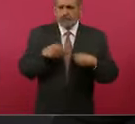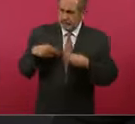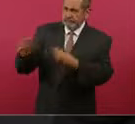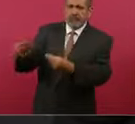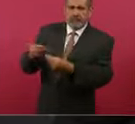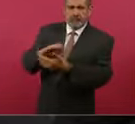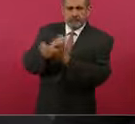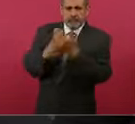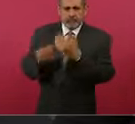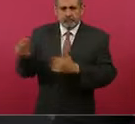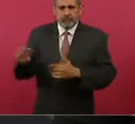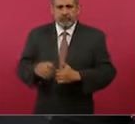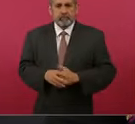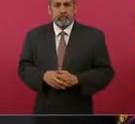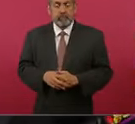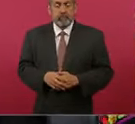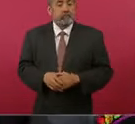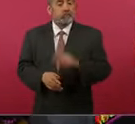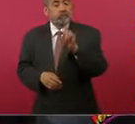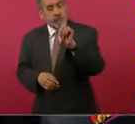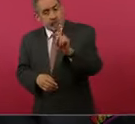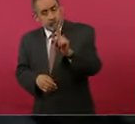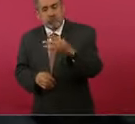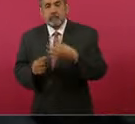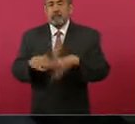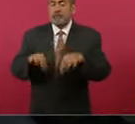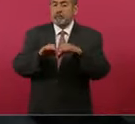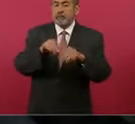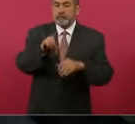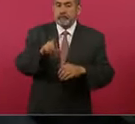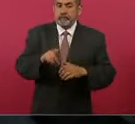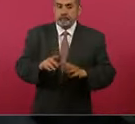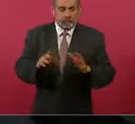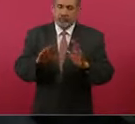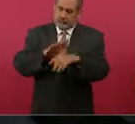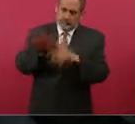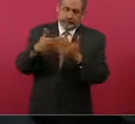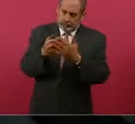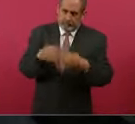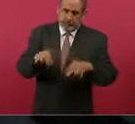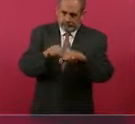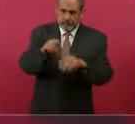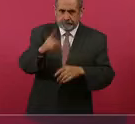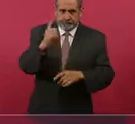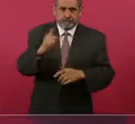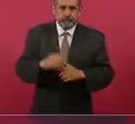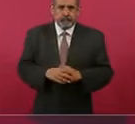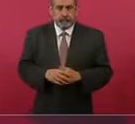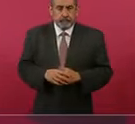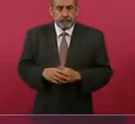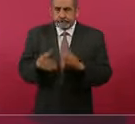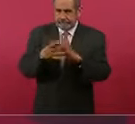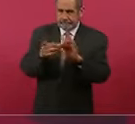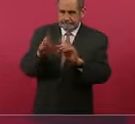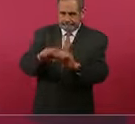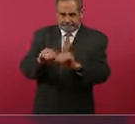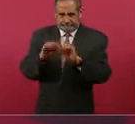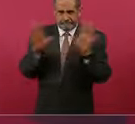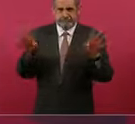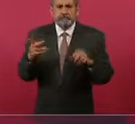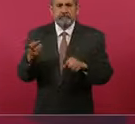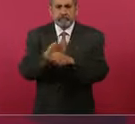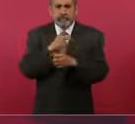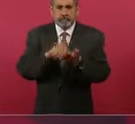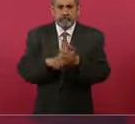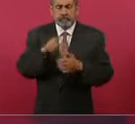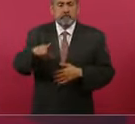contrato. Sí, pero lo que nos importa. Sí. Bueno, todo, pero más es aclarar. Sí, lo de las lo patrullas. Que tiene que